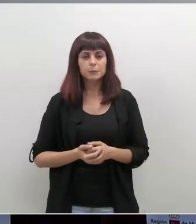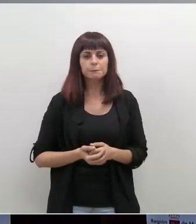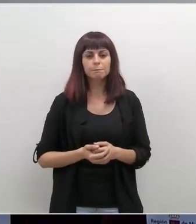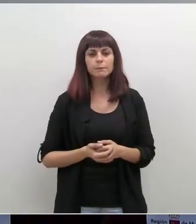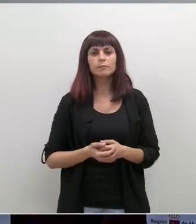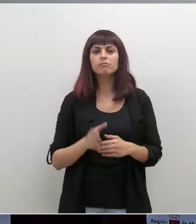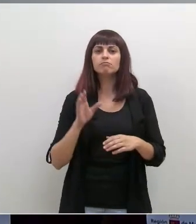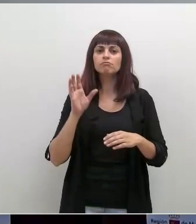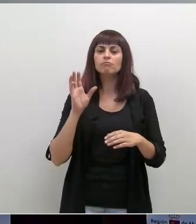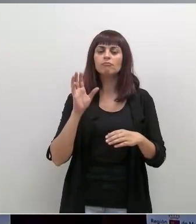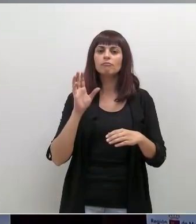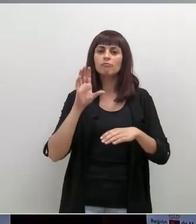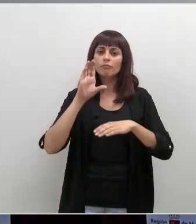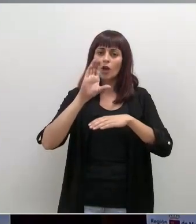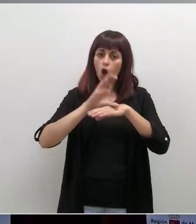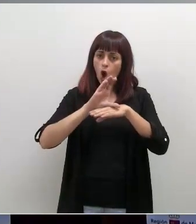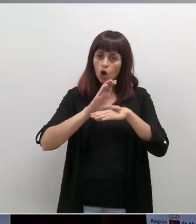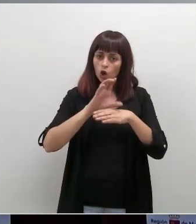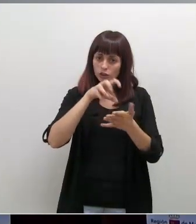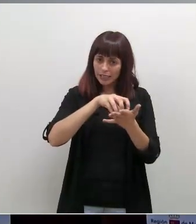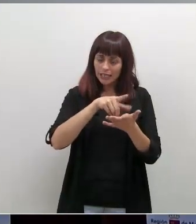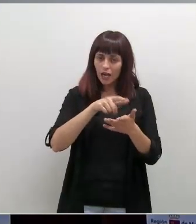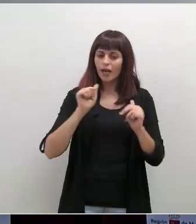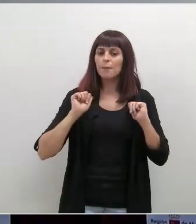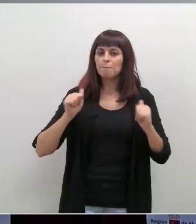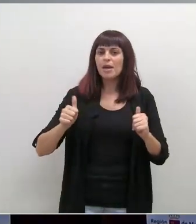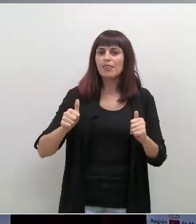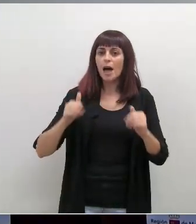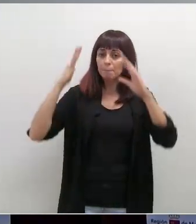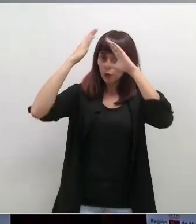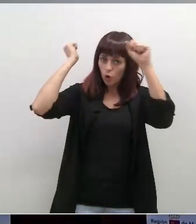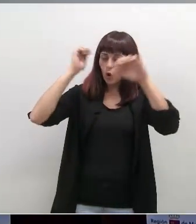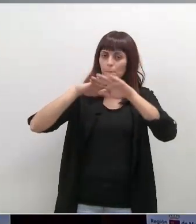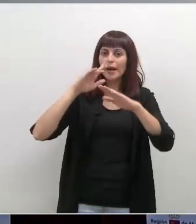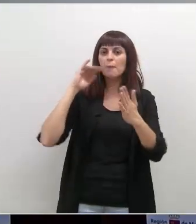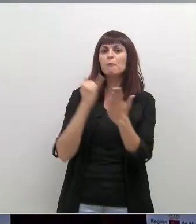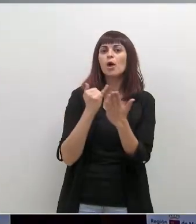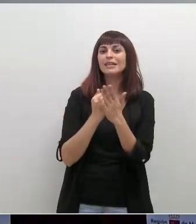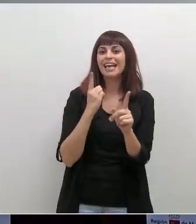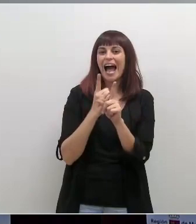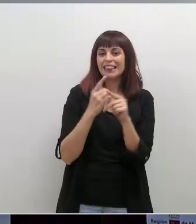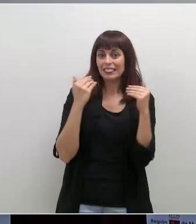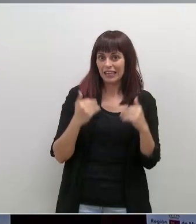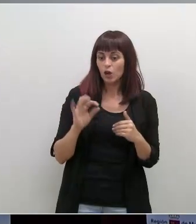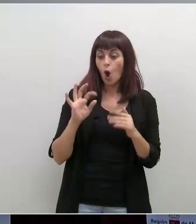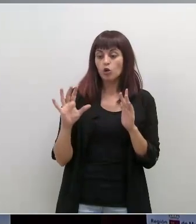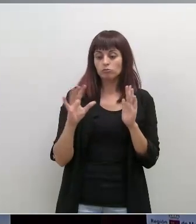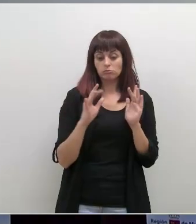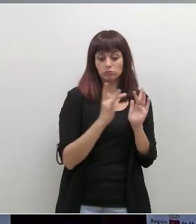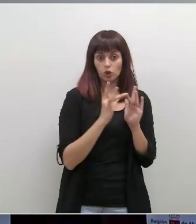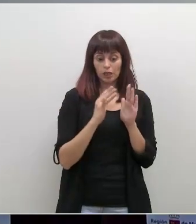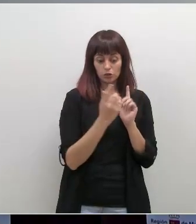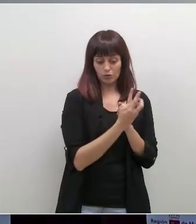la Consejería que se pueda poner en marcha el nuevo protocolo por el que se realizarán los test de antígenos a todos los familiares y contactos estrechos